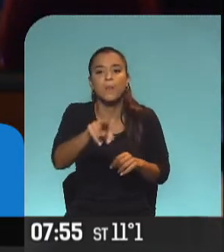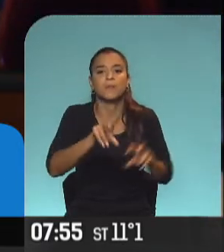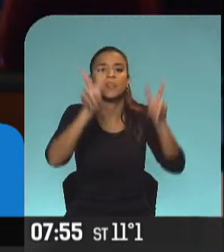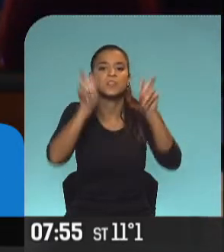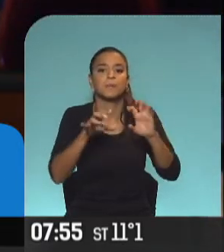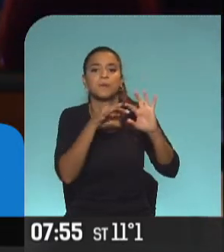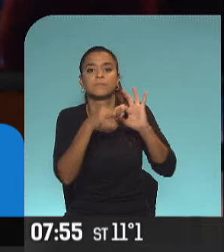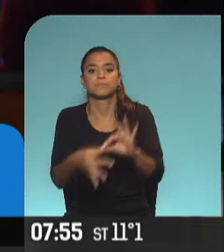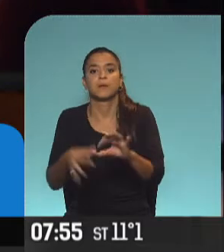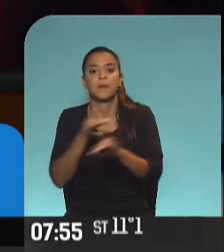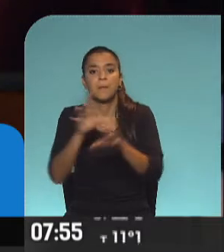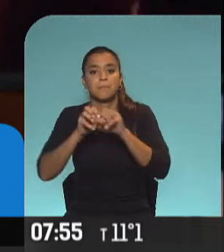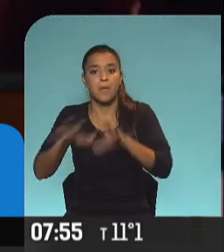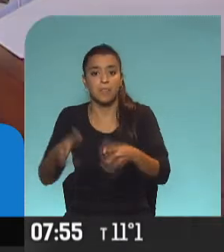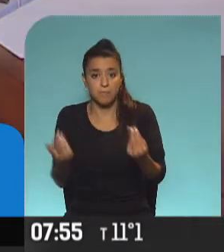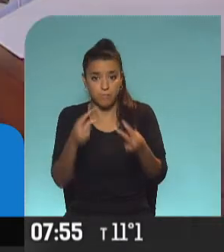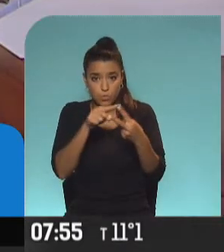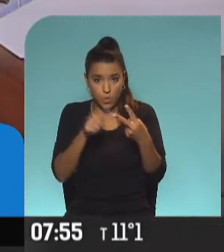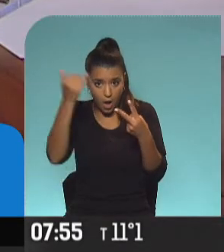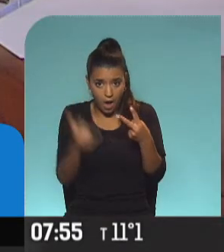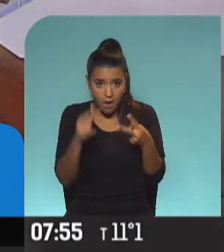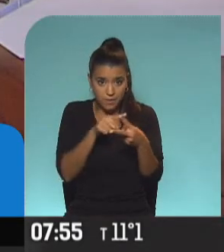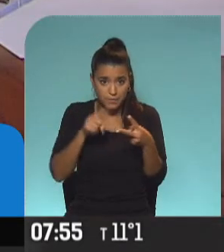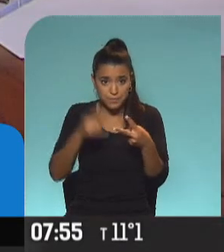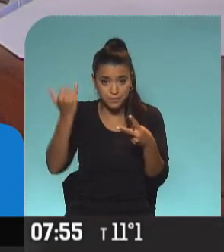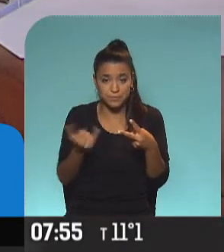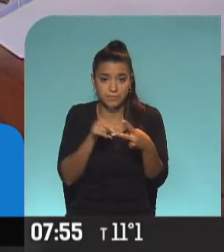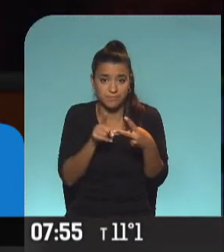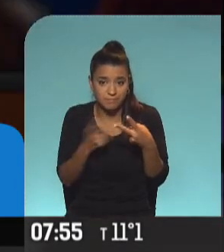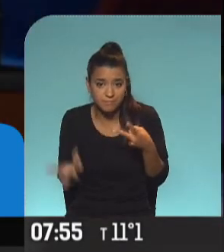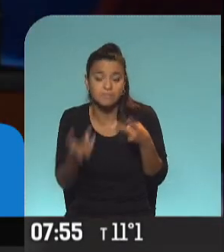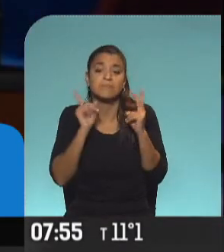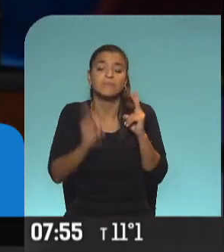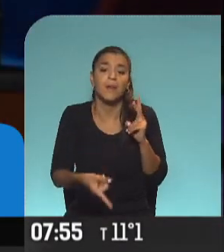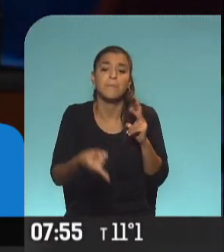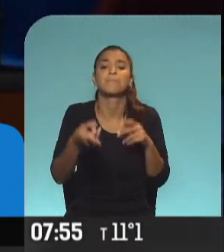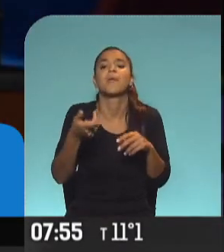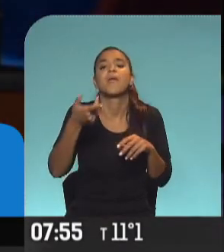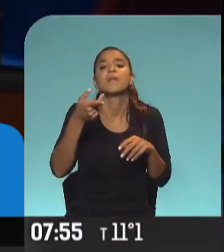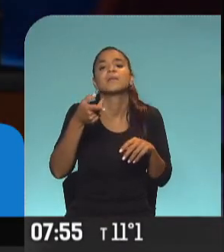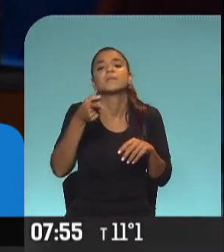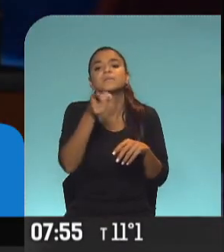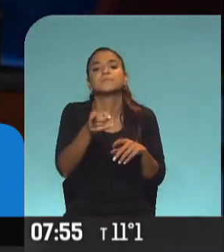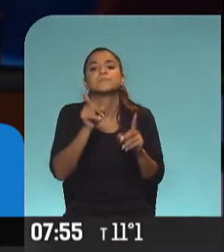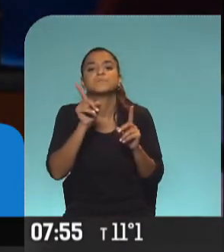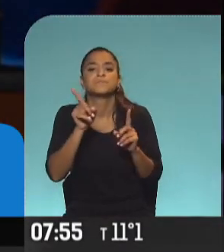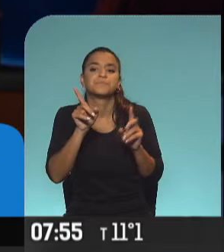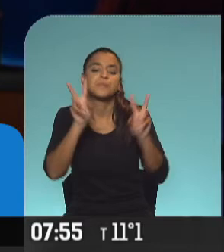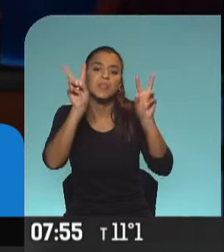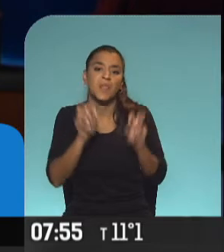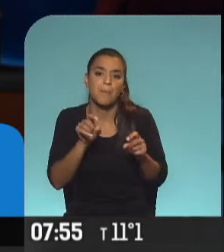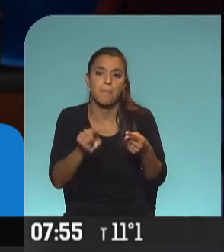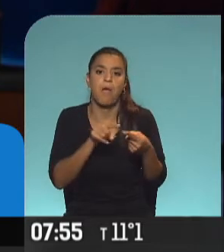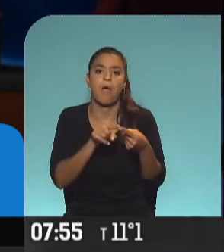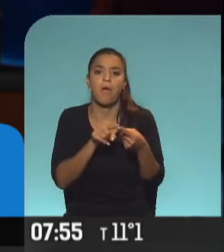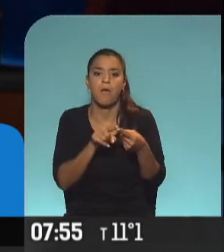temas vinculados con la pandemia. Bueno, acá tenemos dos. Bueno, acá tenemos dos, claro. Y además no solamente eso, sino que estaba previsto tratar